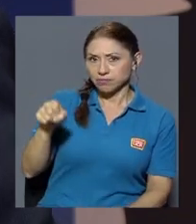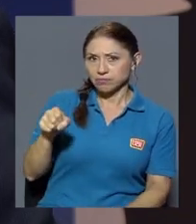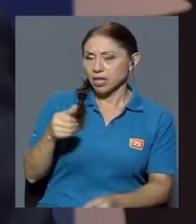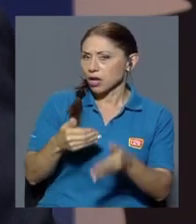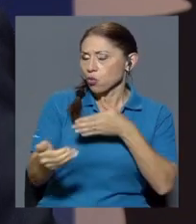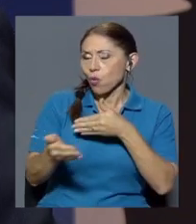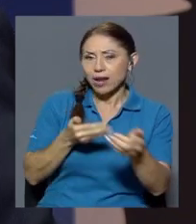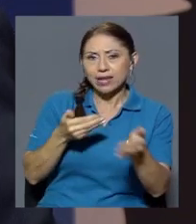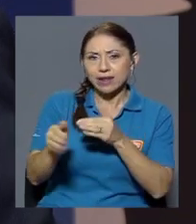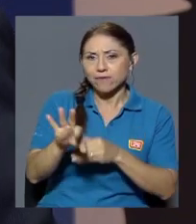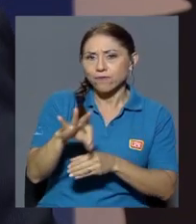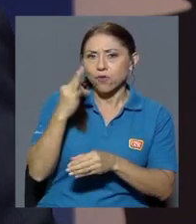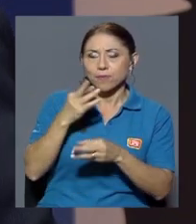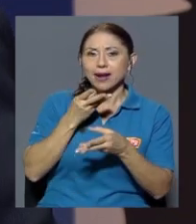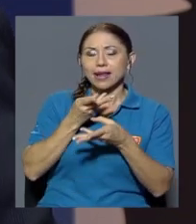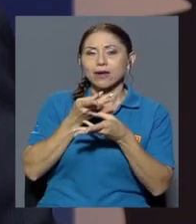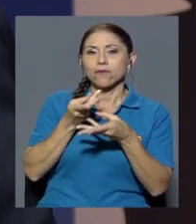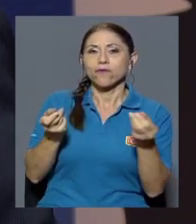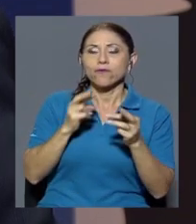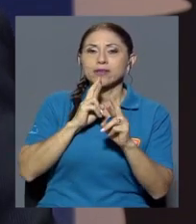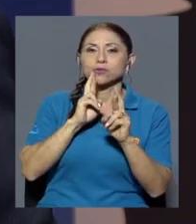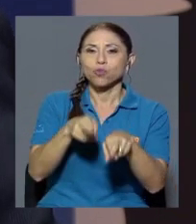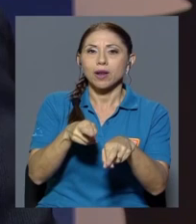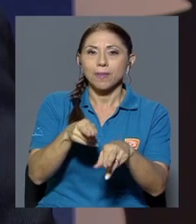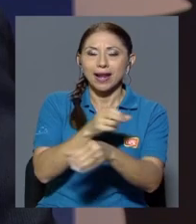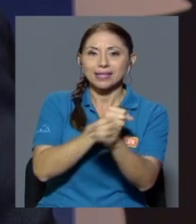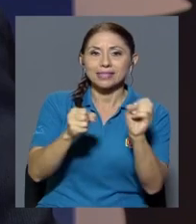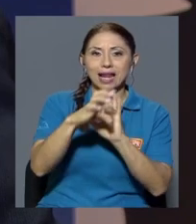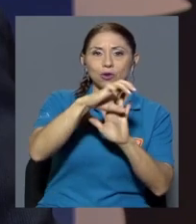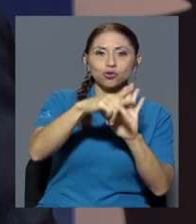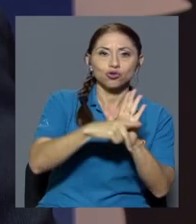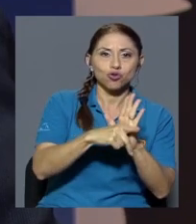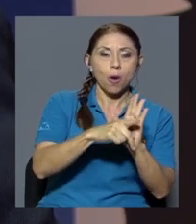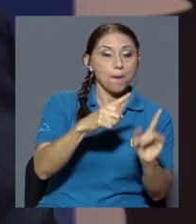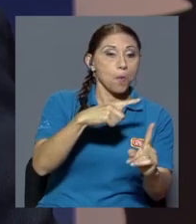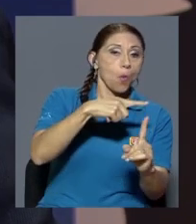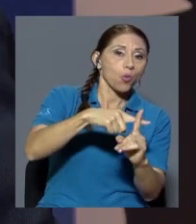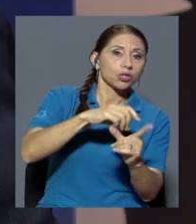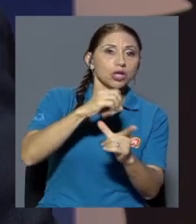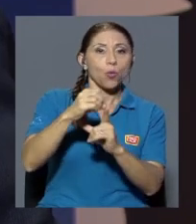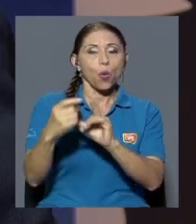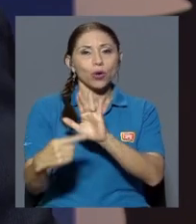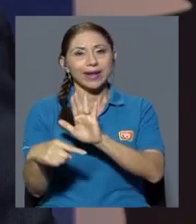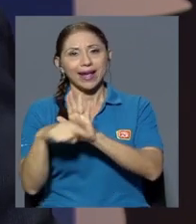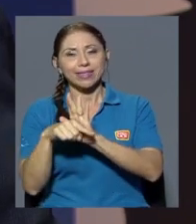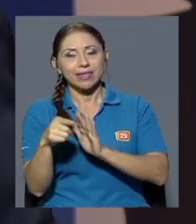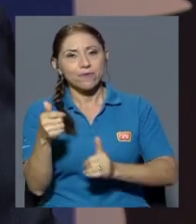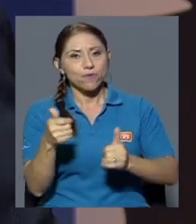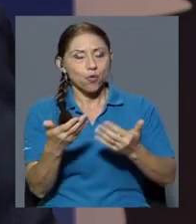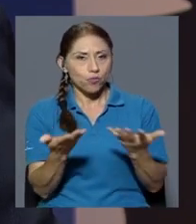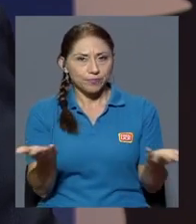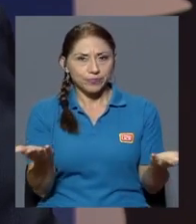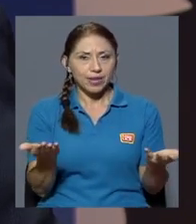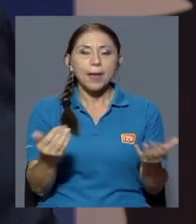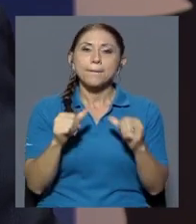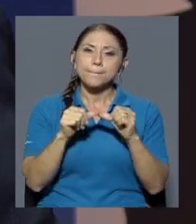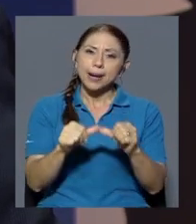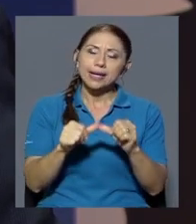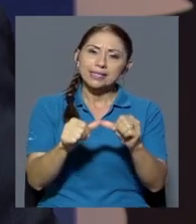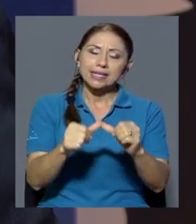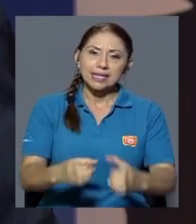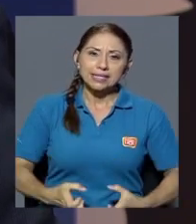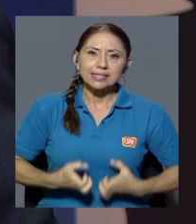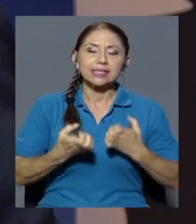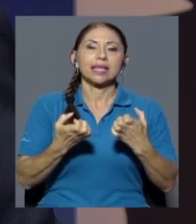resuelva la sala constitucional sea de forma positiva o sea de forma negativa van a seguir existiendo